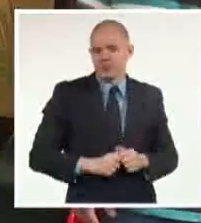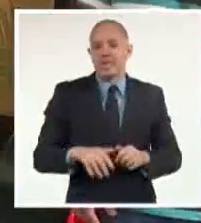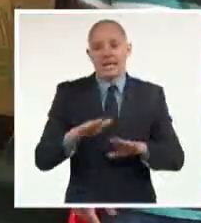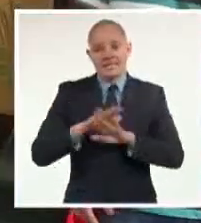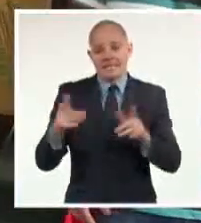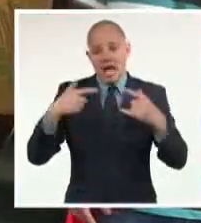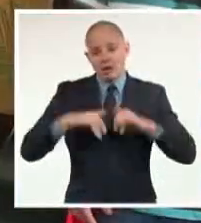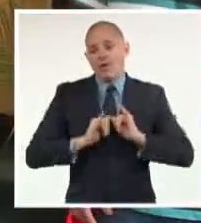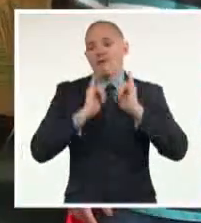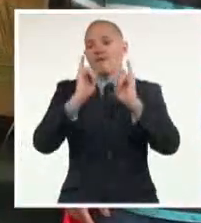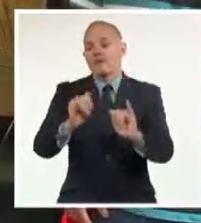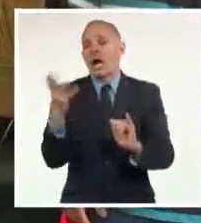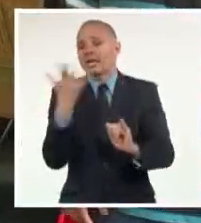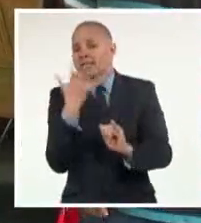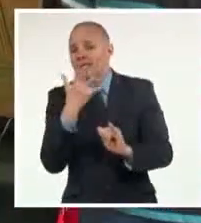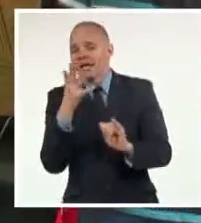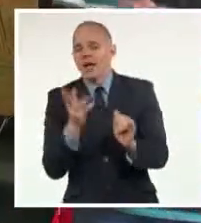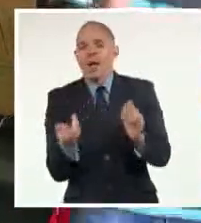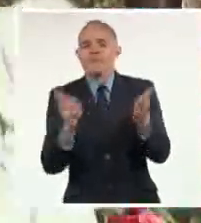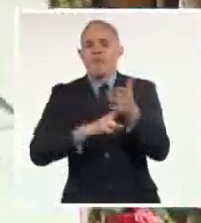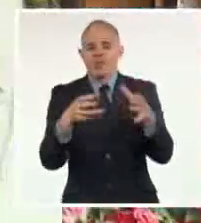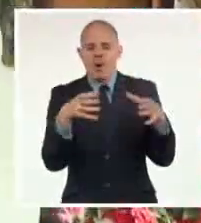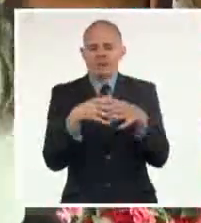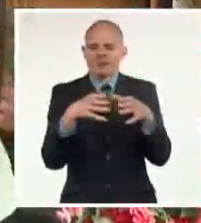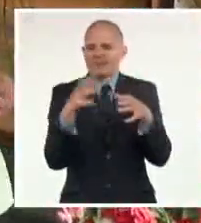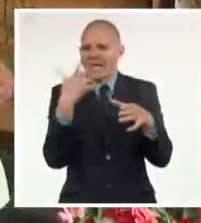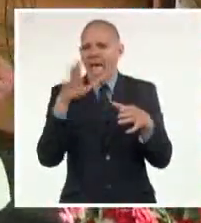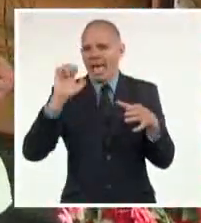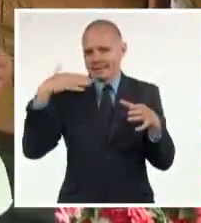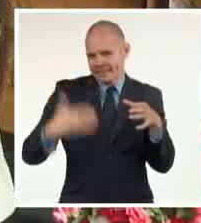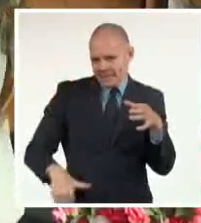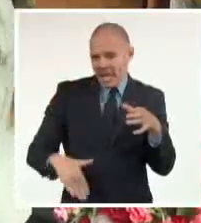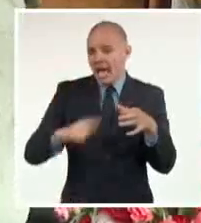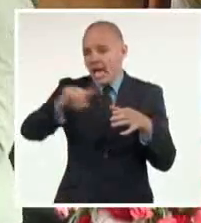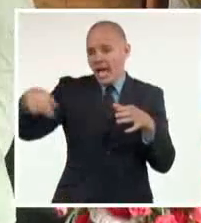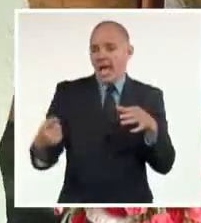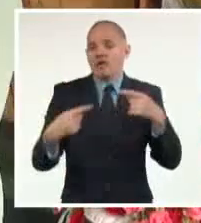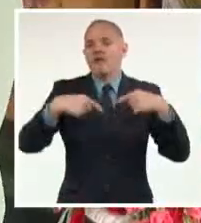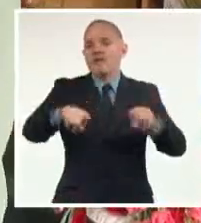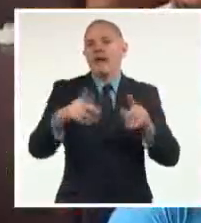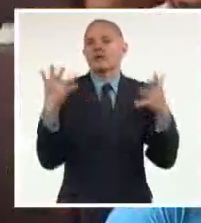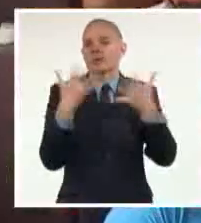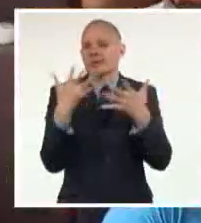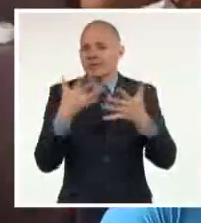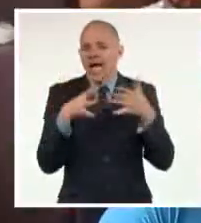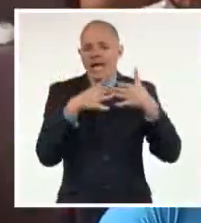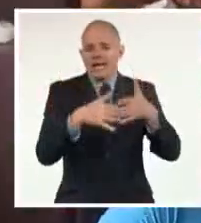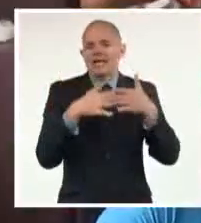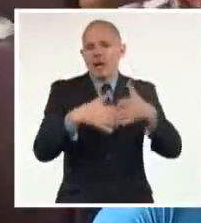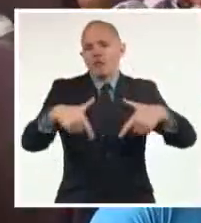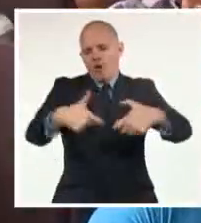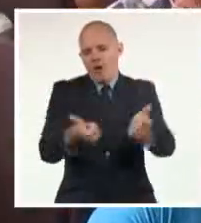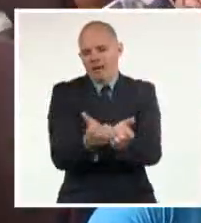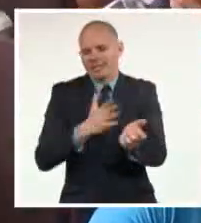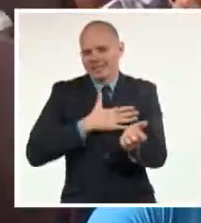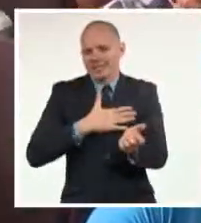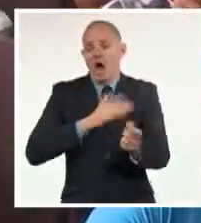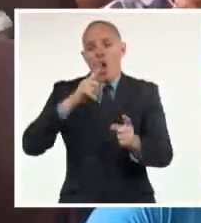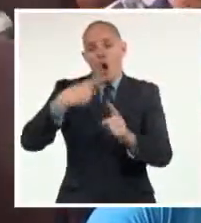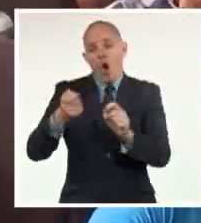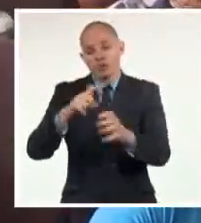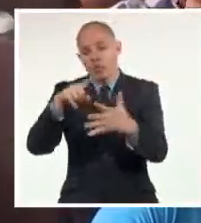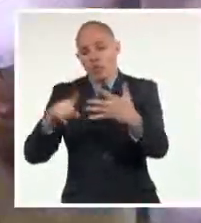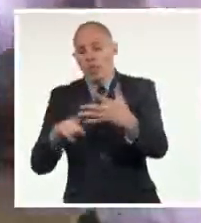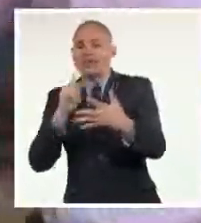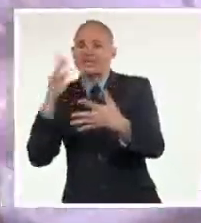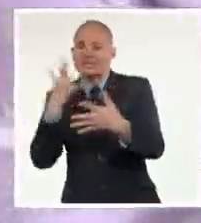de la Comisión de Ética, a quienes representarán a Granma en el Congreso, el ejecutivo de la organización en los 4 años venideros en que